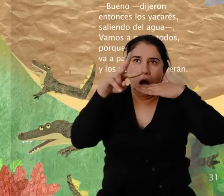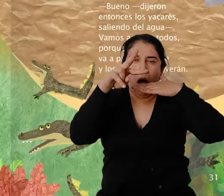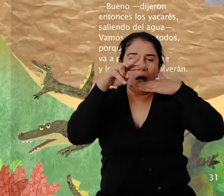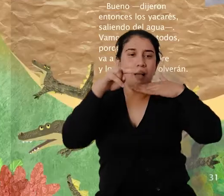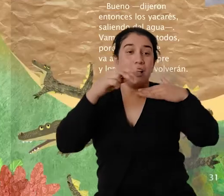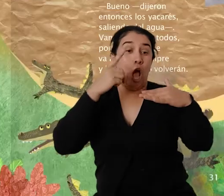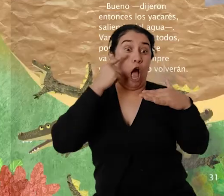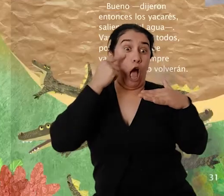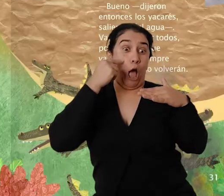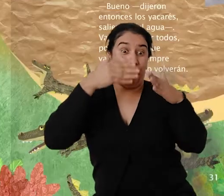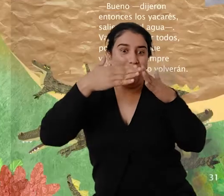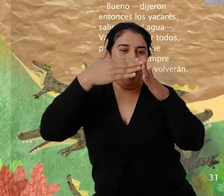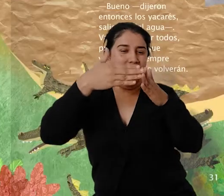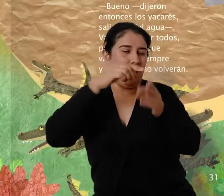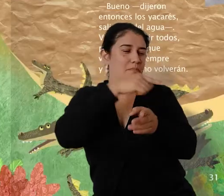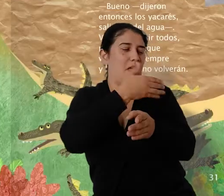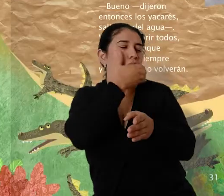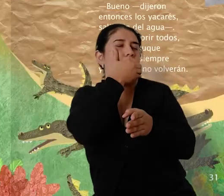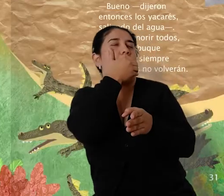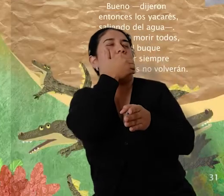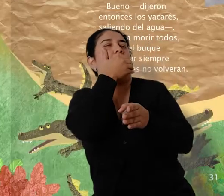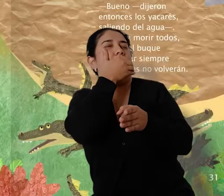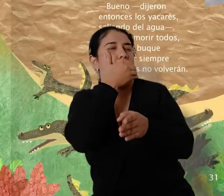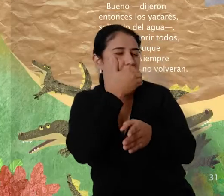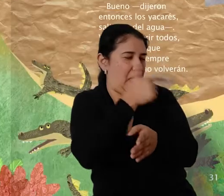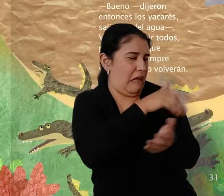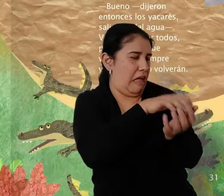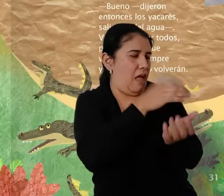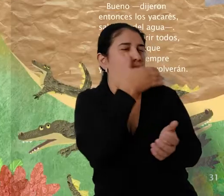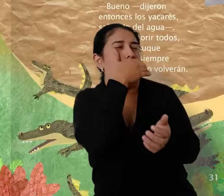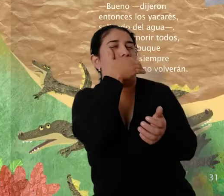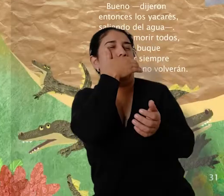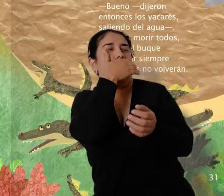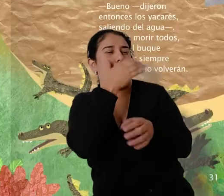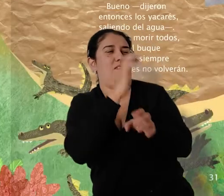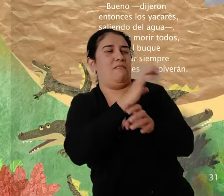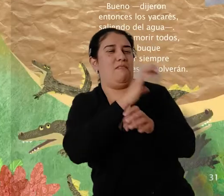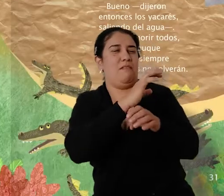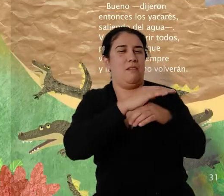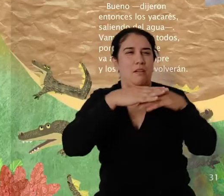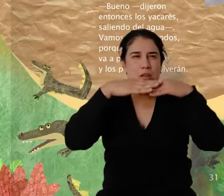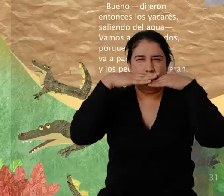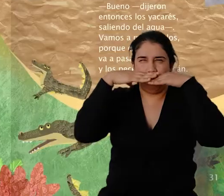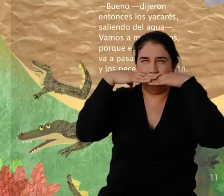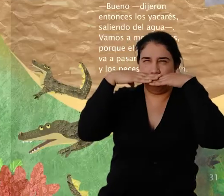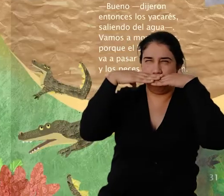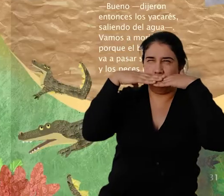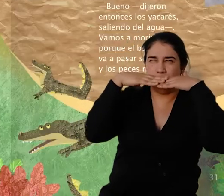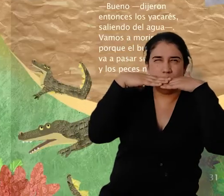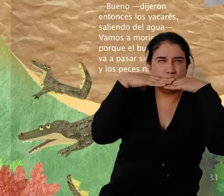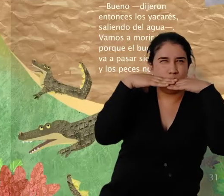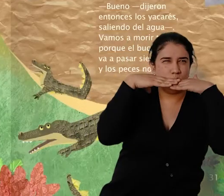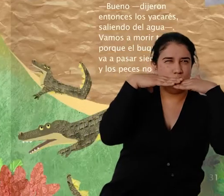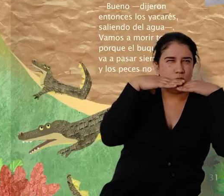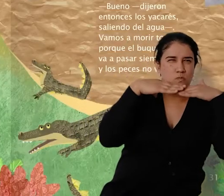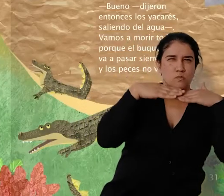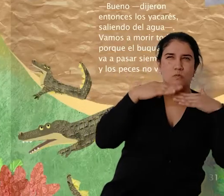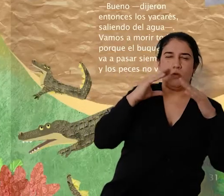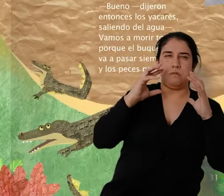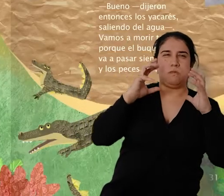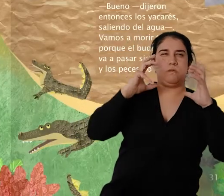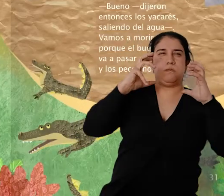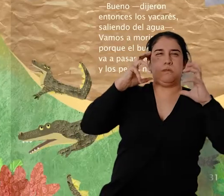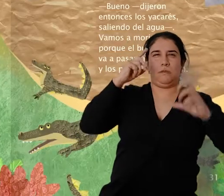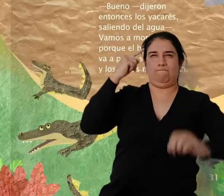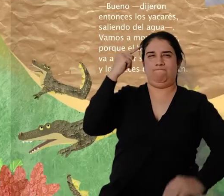Bueno, Dijeron entonces los yacarés, saliendo del agua. vamos a morir todos, porque el buque va a pasar siempre y